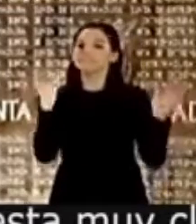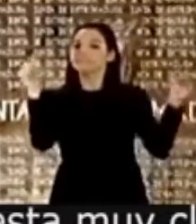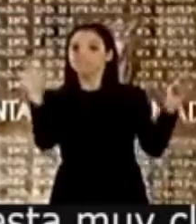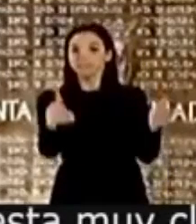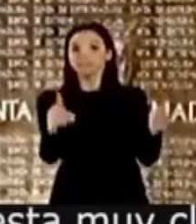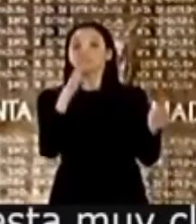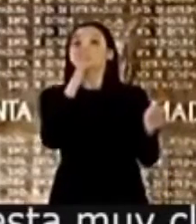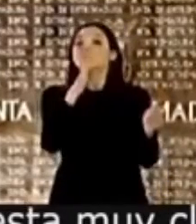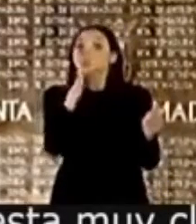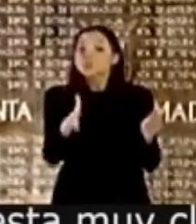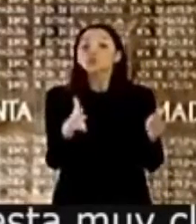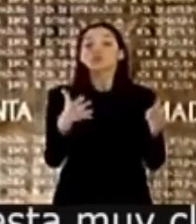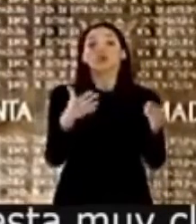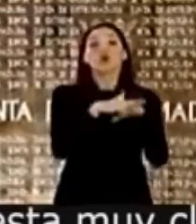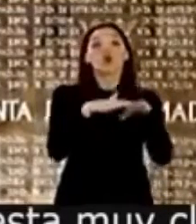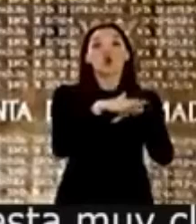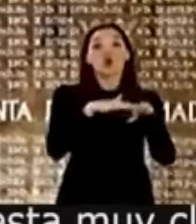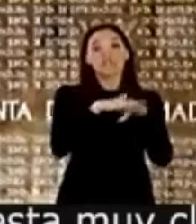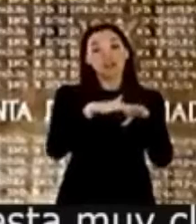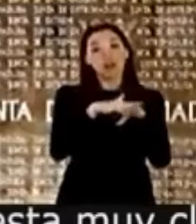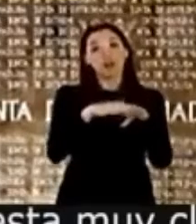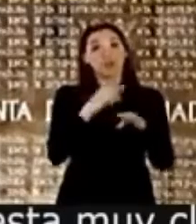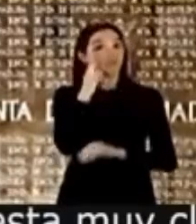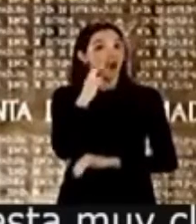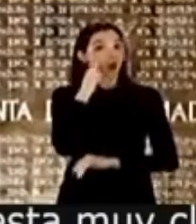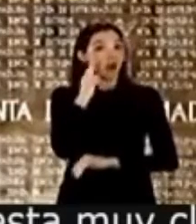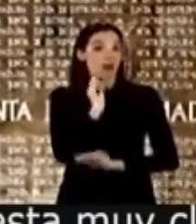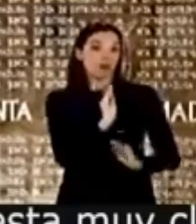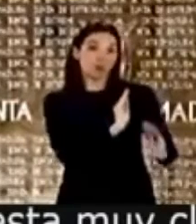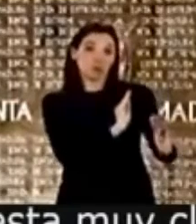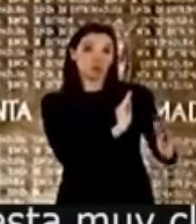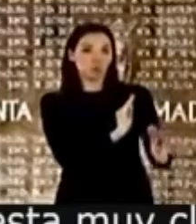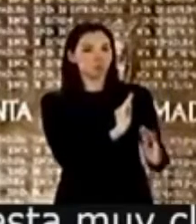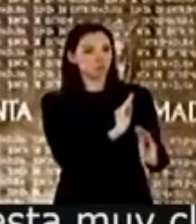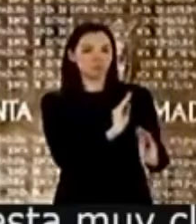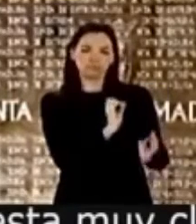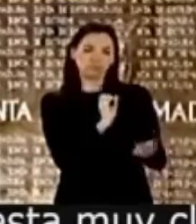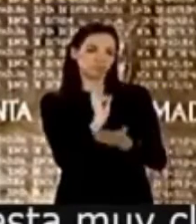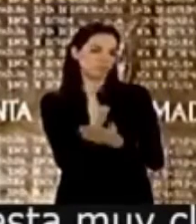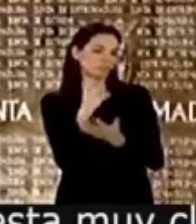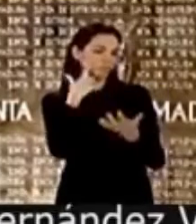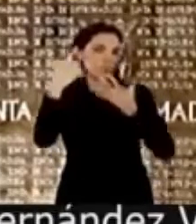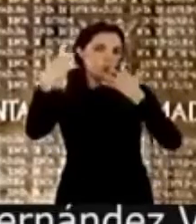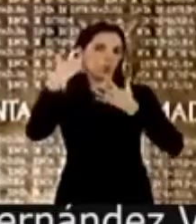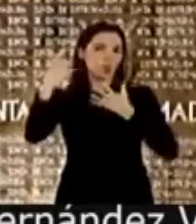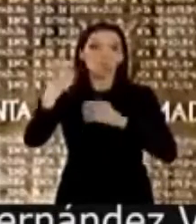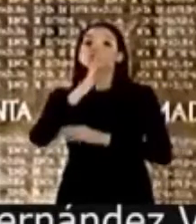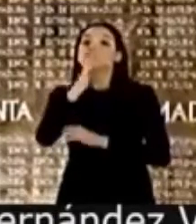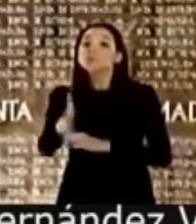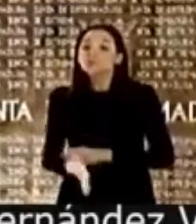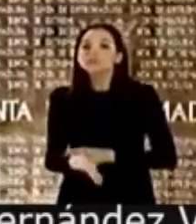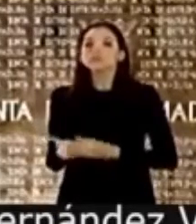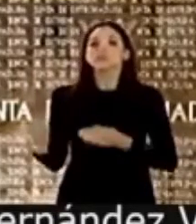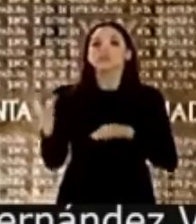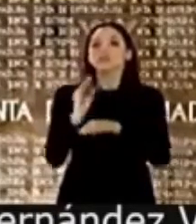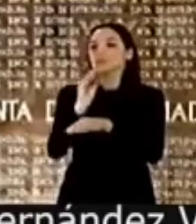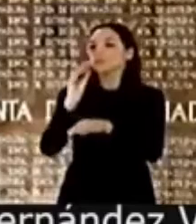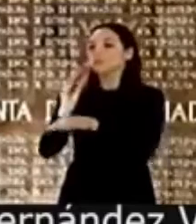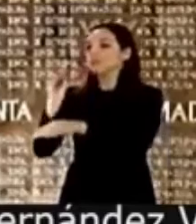parte del Gobierno de Guillermo Fernández Vara por publicar todas las